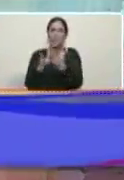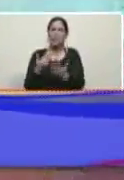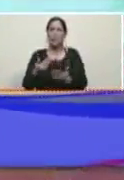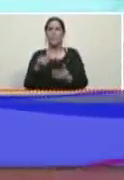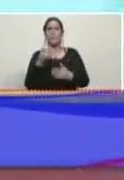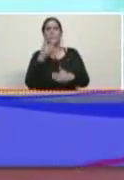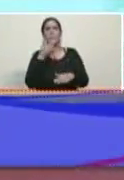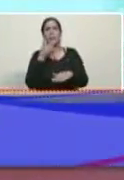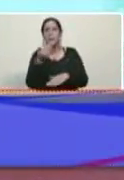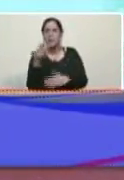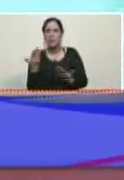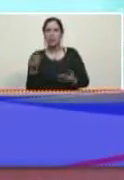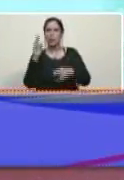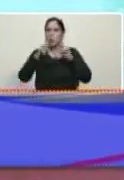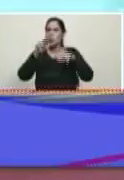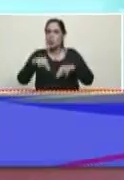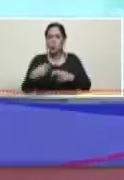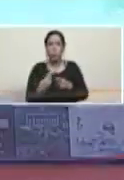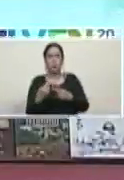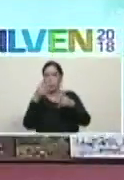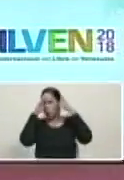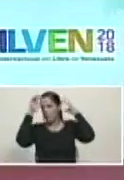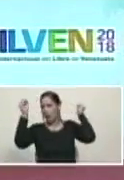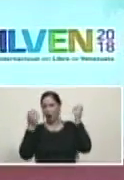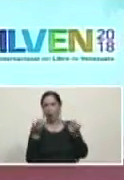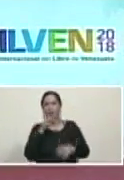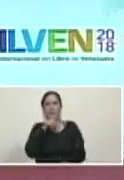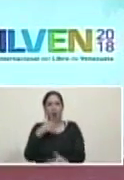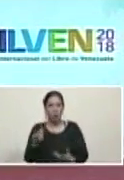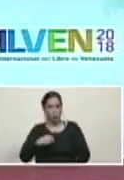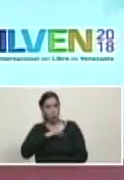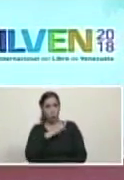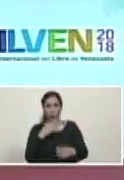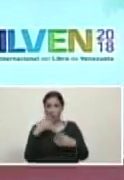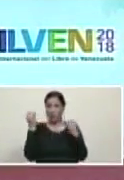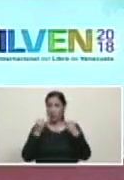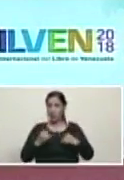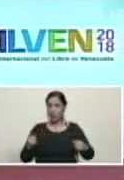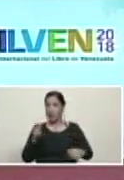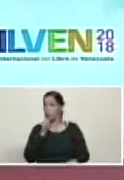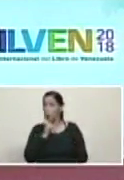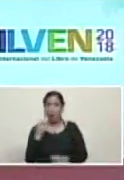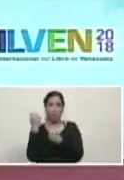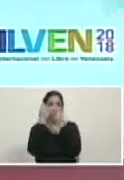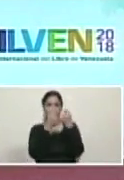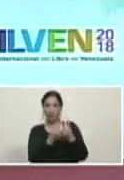ninguna embajada para hablar. La felicidad que tenemos no tiene precio.